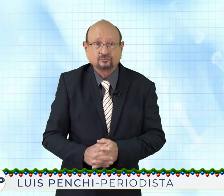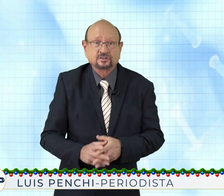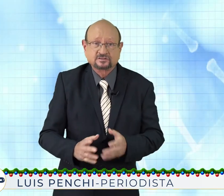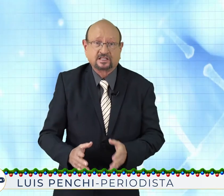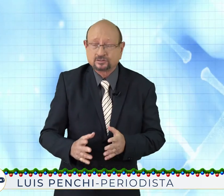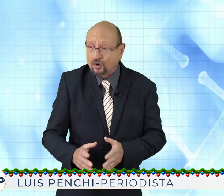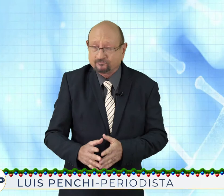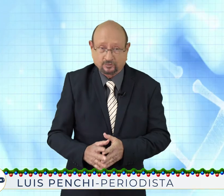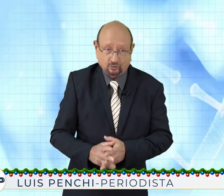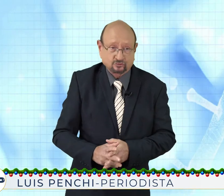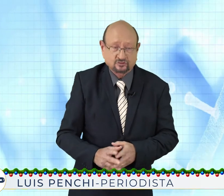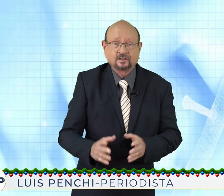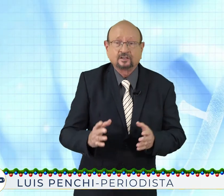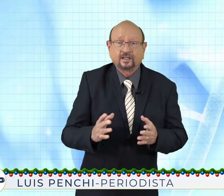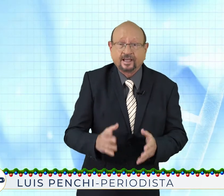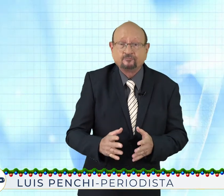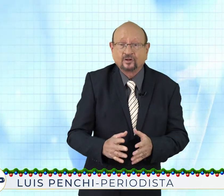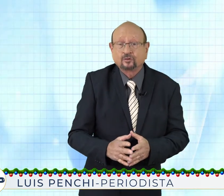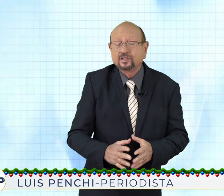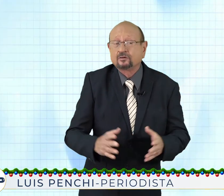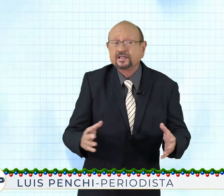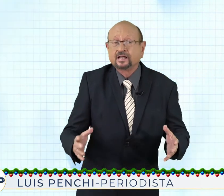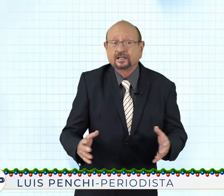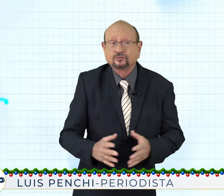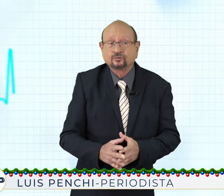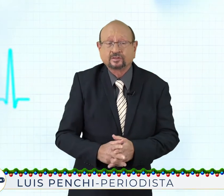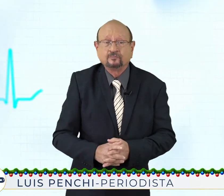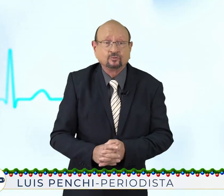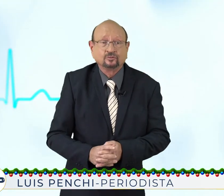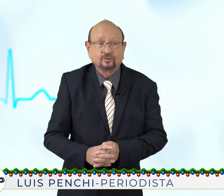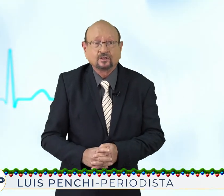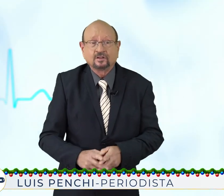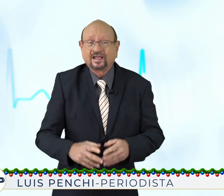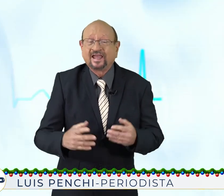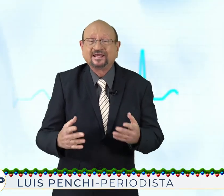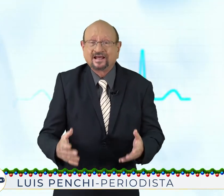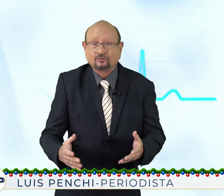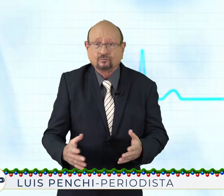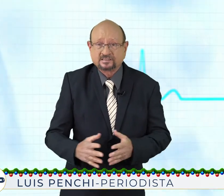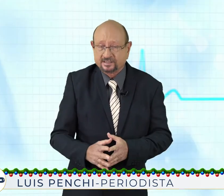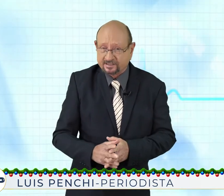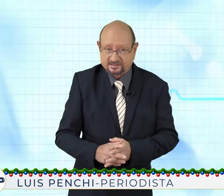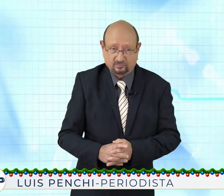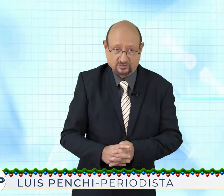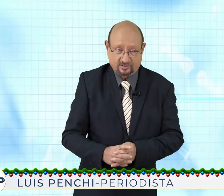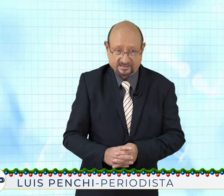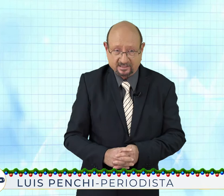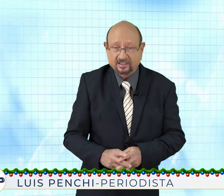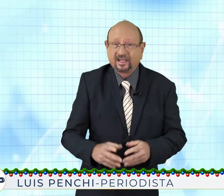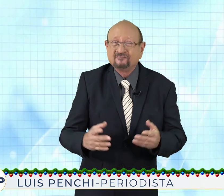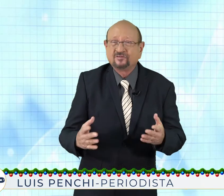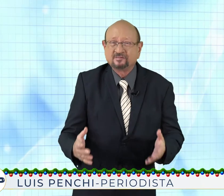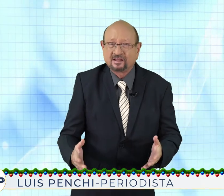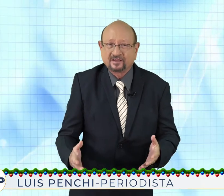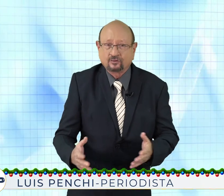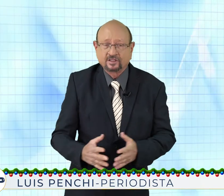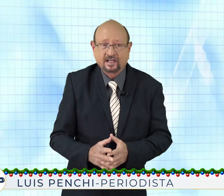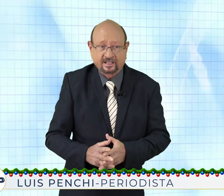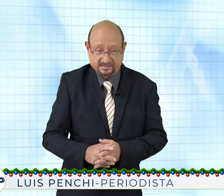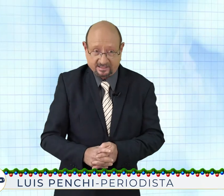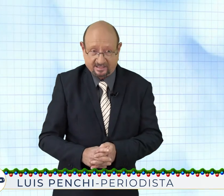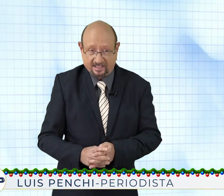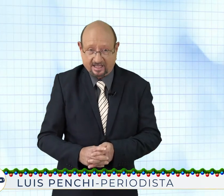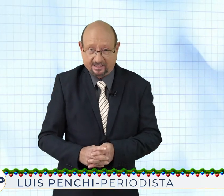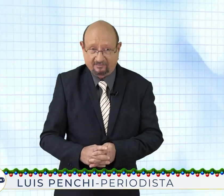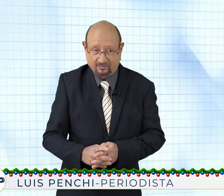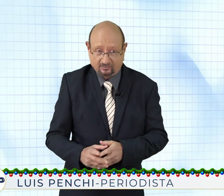del virus SARS-CoV-2 en Puerto Rico y en el resto del mundo generaron una serie de situaciones, enfermedades crónicas